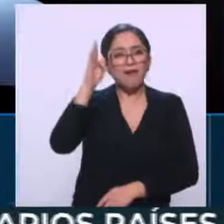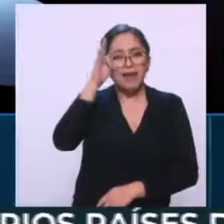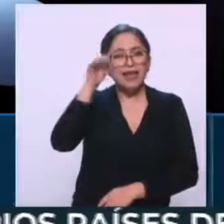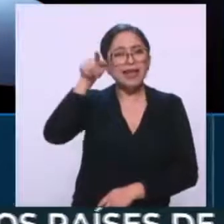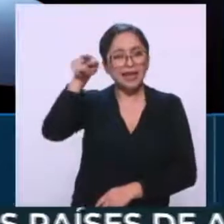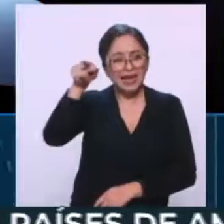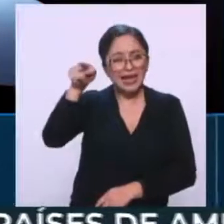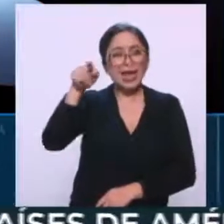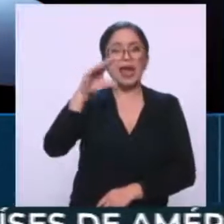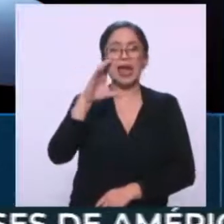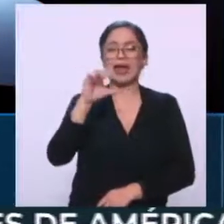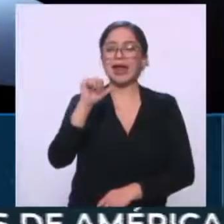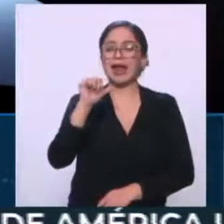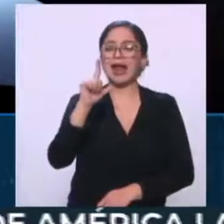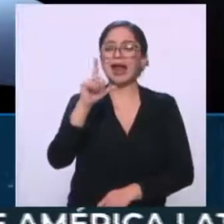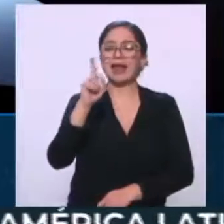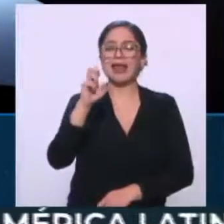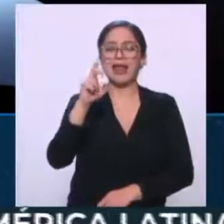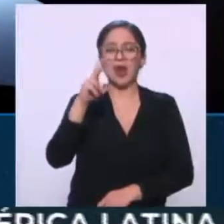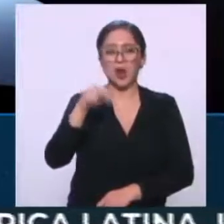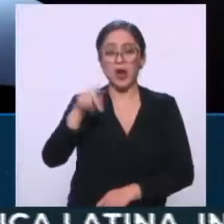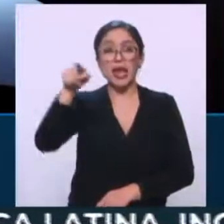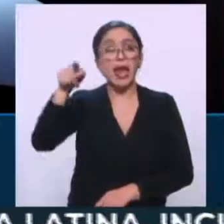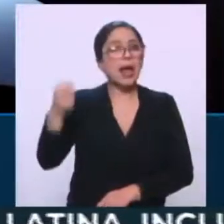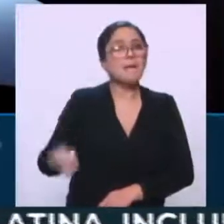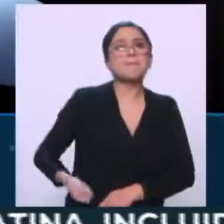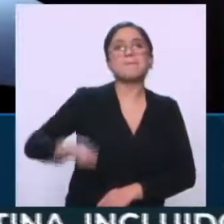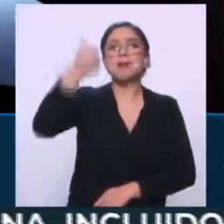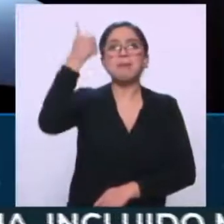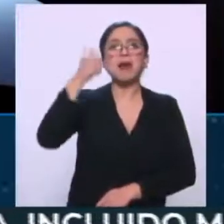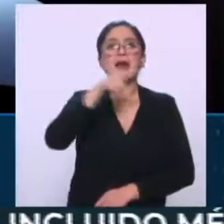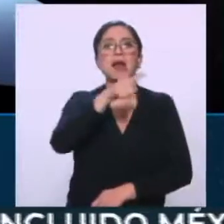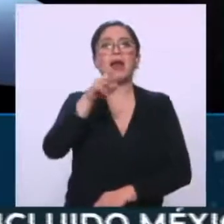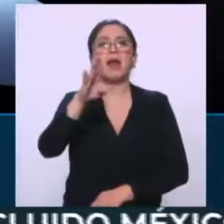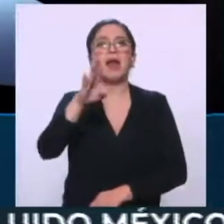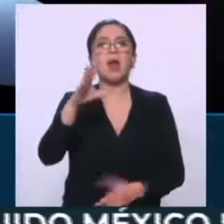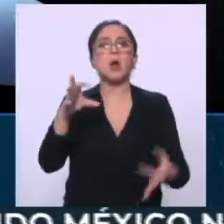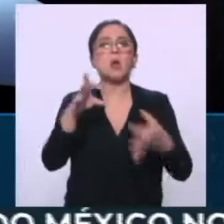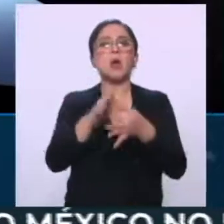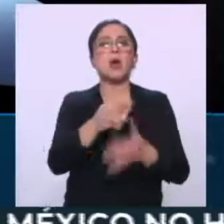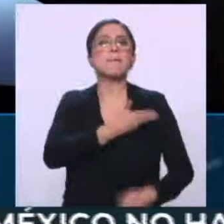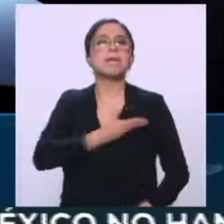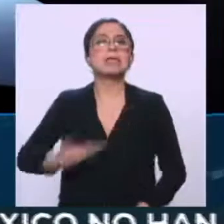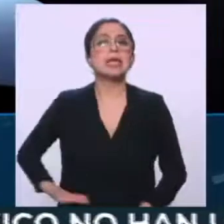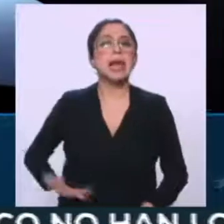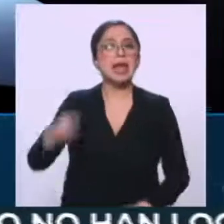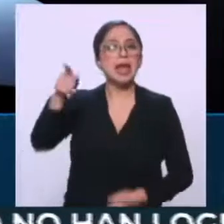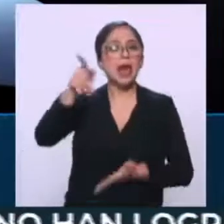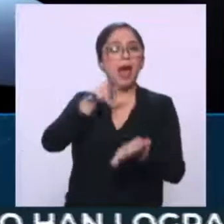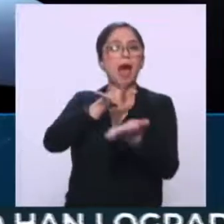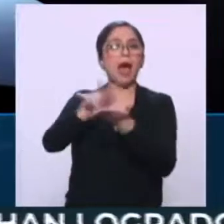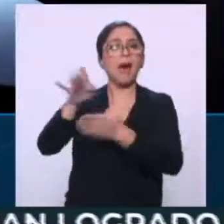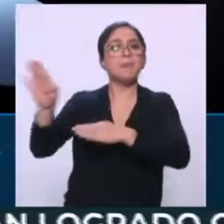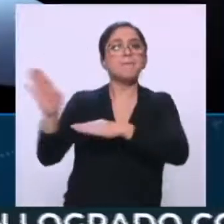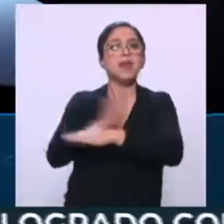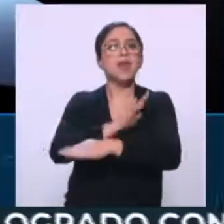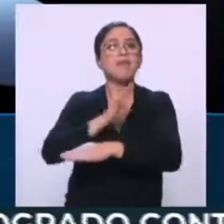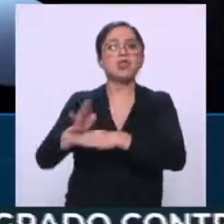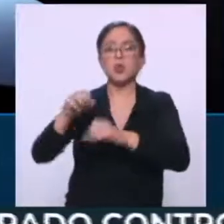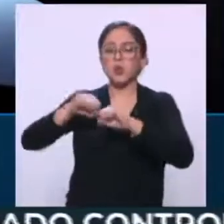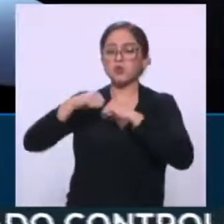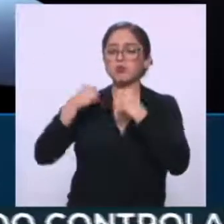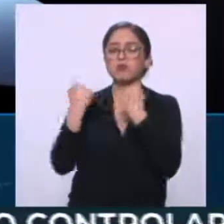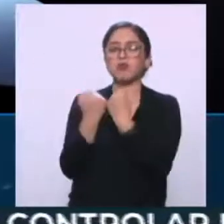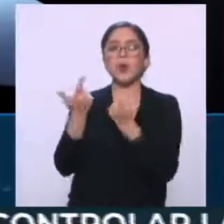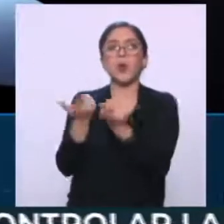México que realiza una estrategia de seguridad para beneficiar a un cártel de la droga. A partir de ahí se viene